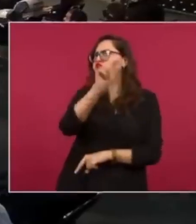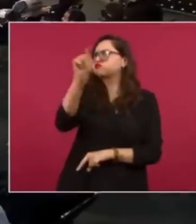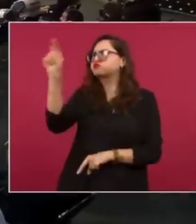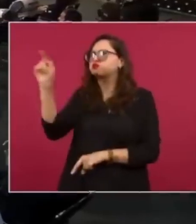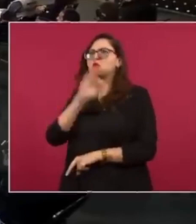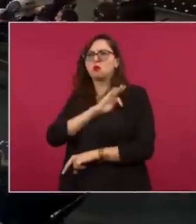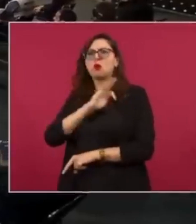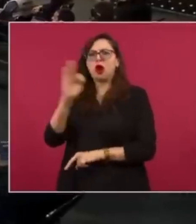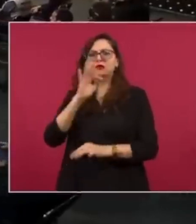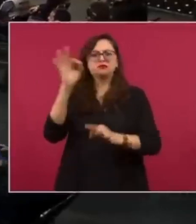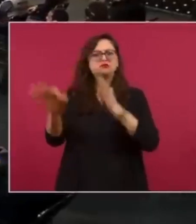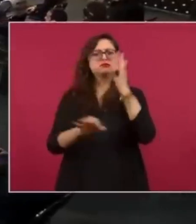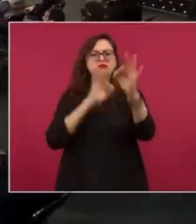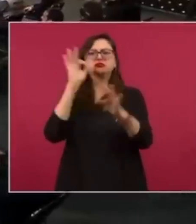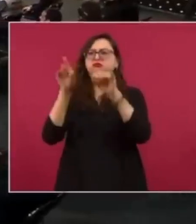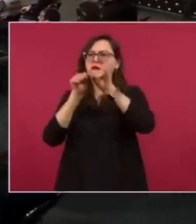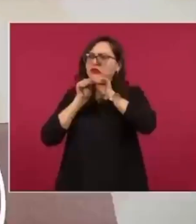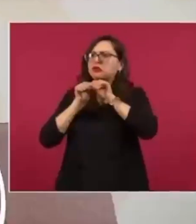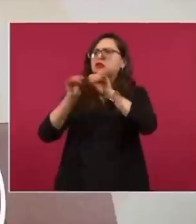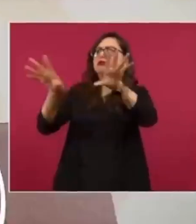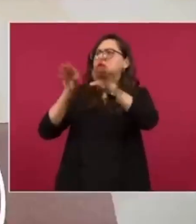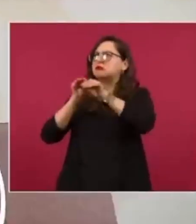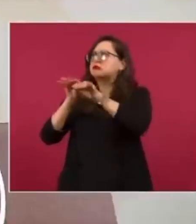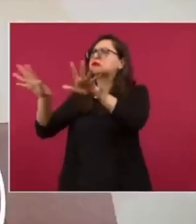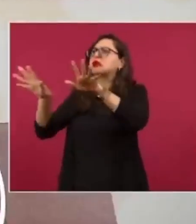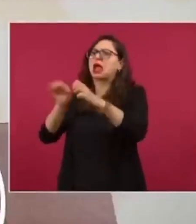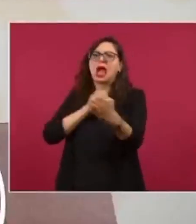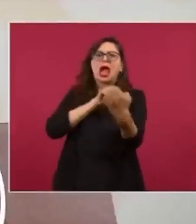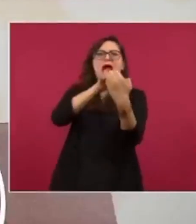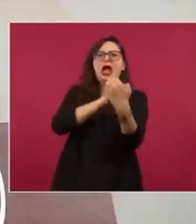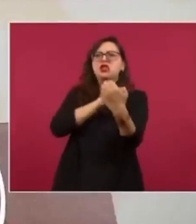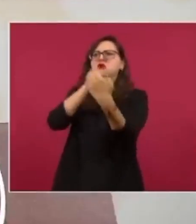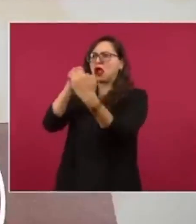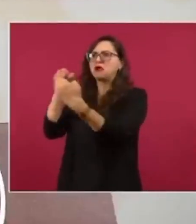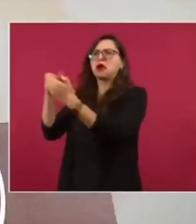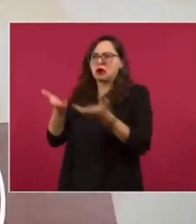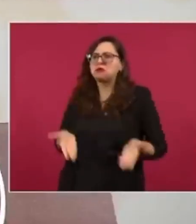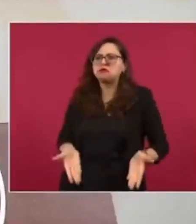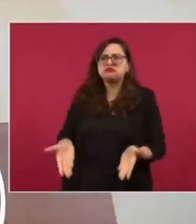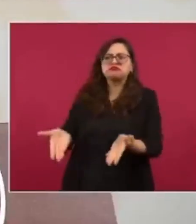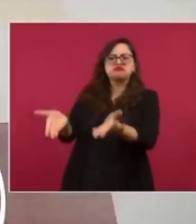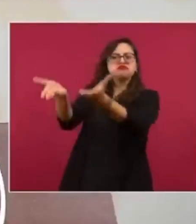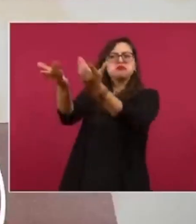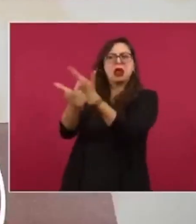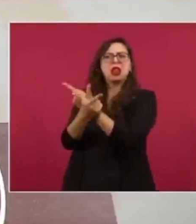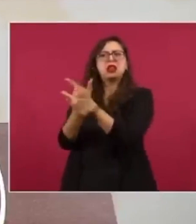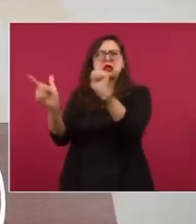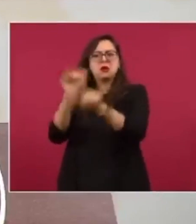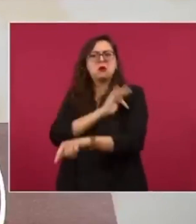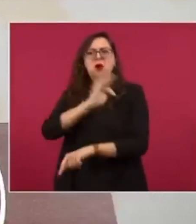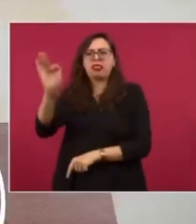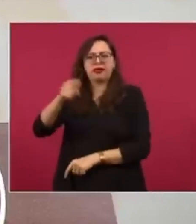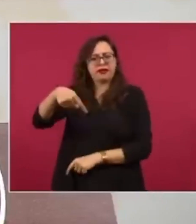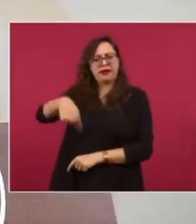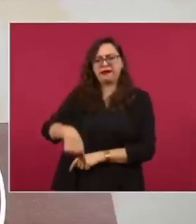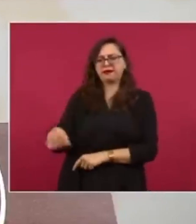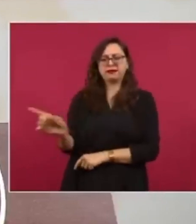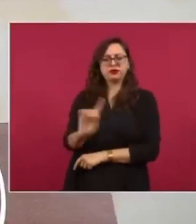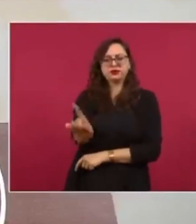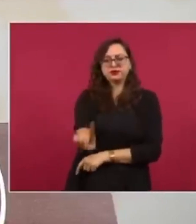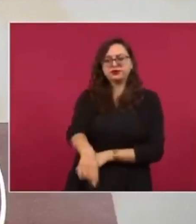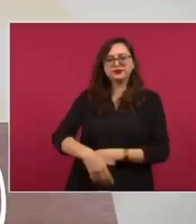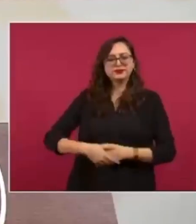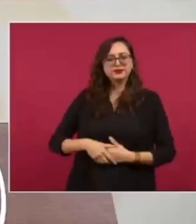y que pues vaya a engañar a otra parte. Luego que el presidente Andrés Manuel López Obrador le